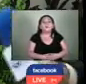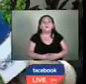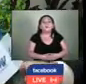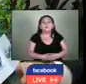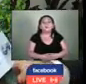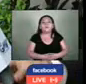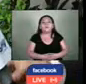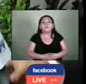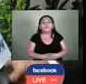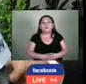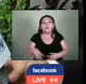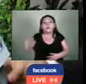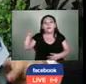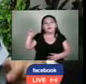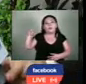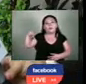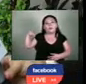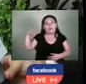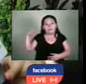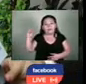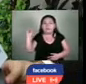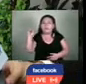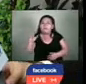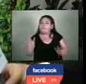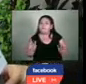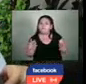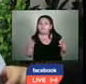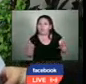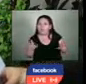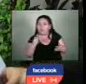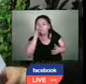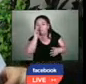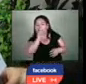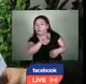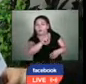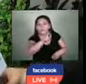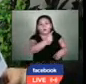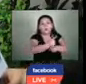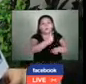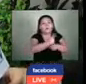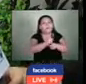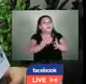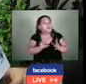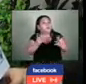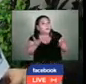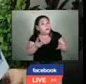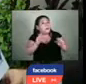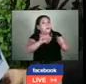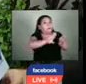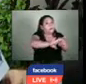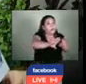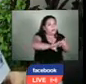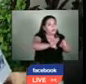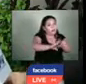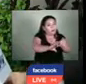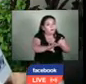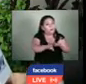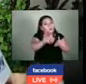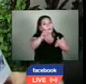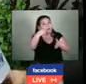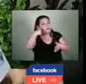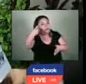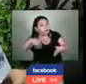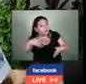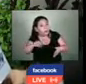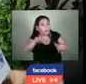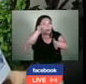contempladas? Bueno, la Defensoría del Consumidor en este caso pues como prácticas abusivas puede establecer infracciones graves o muy graves que pueden